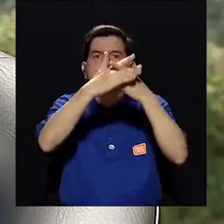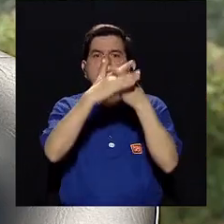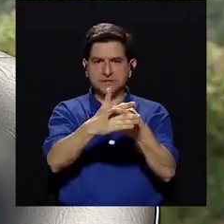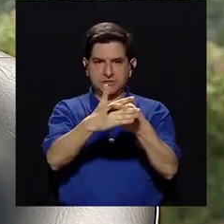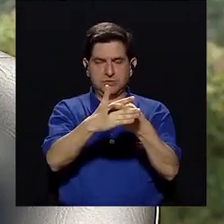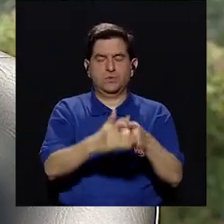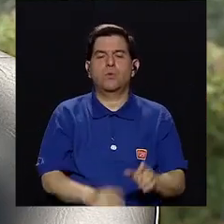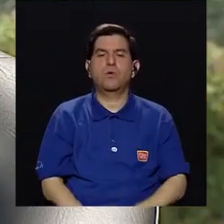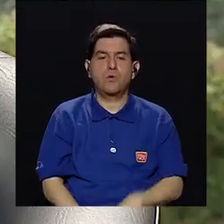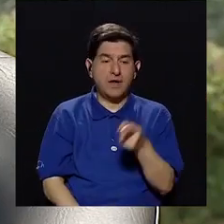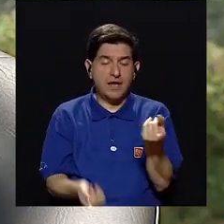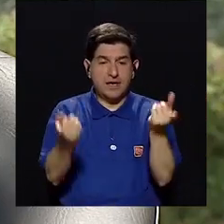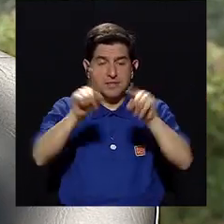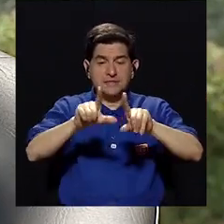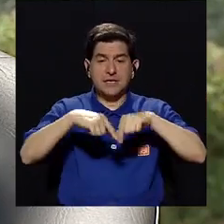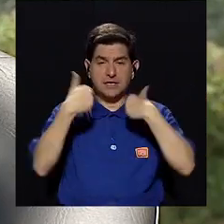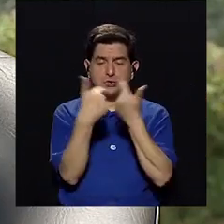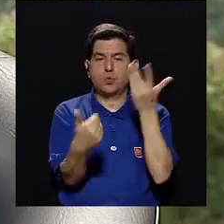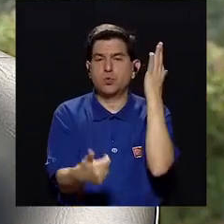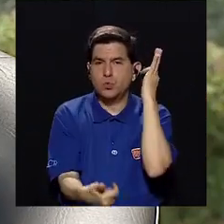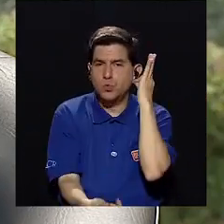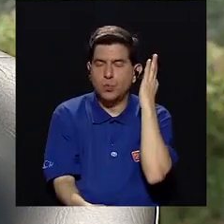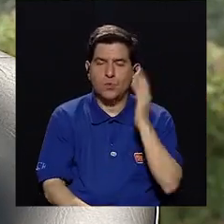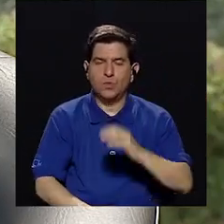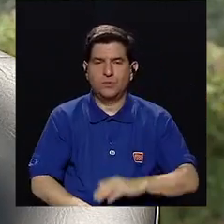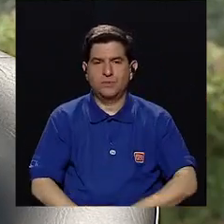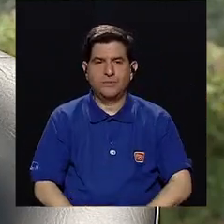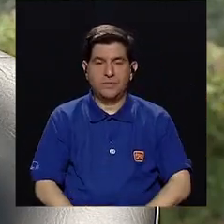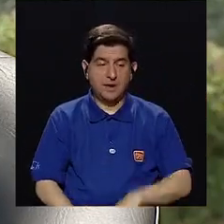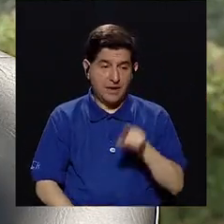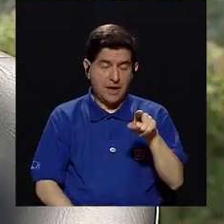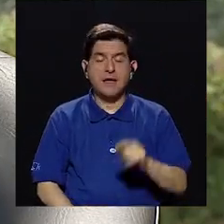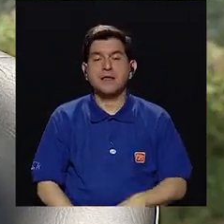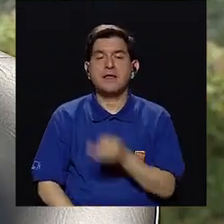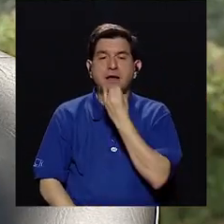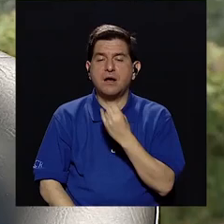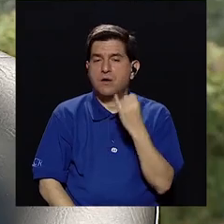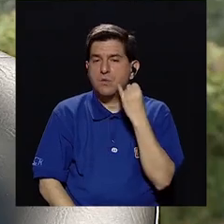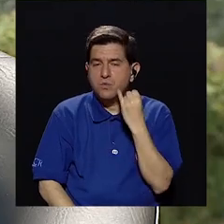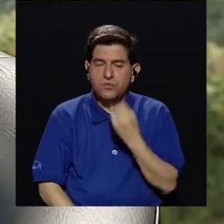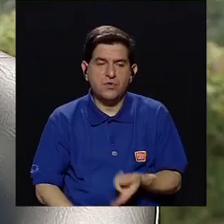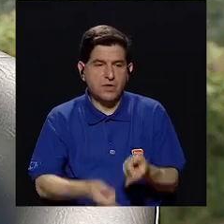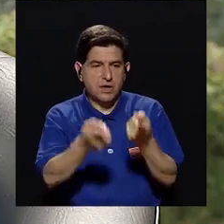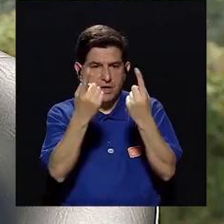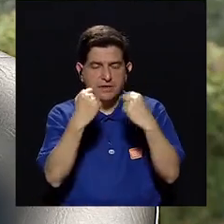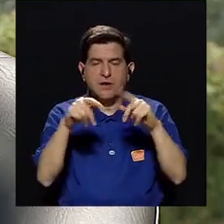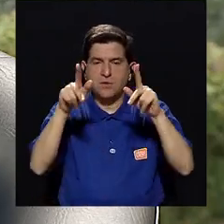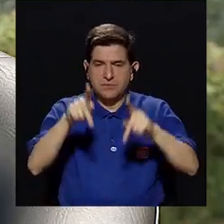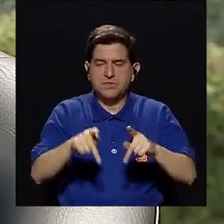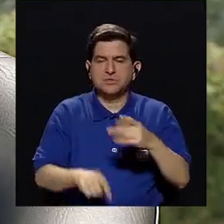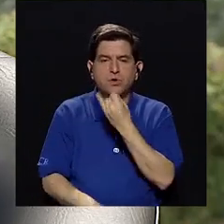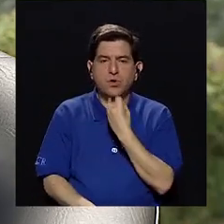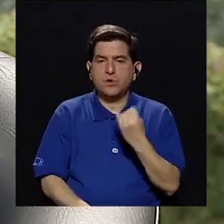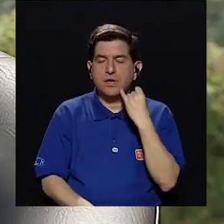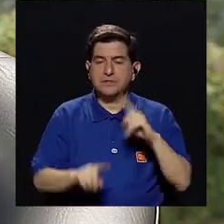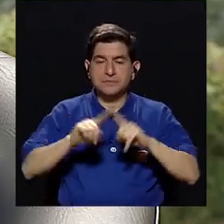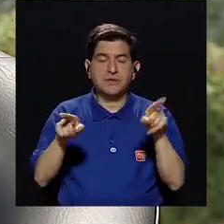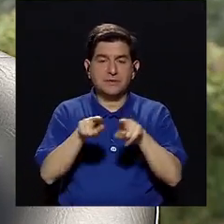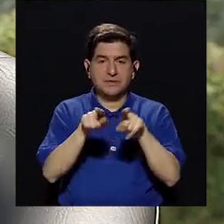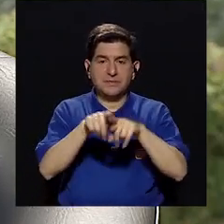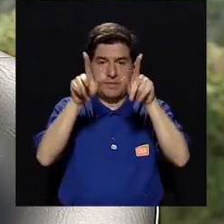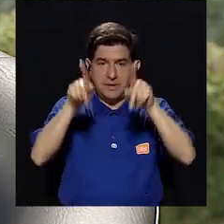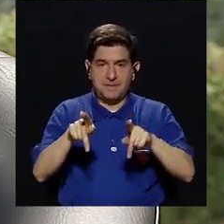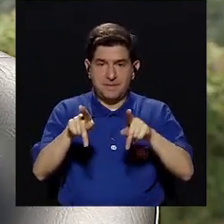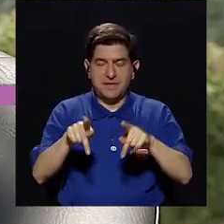con un grupo de mujeres ella era judía entonces pero también entre